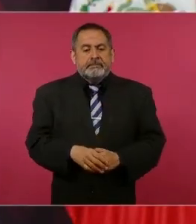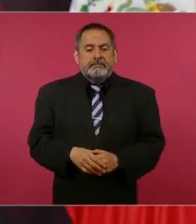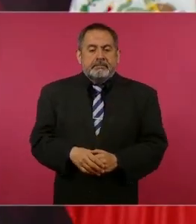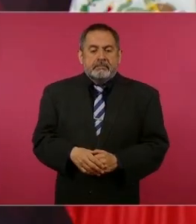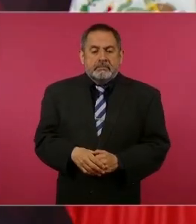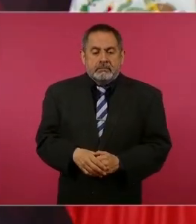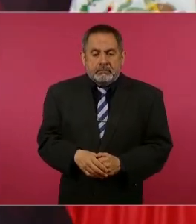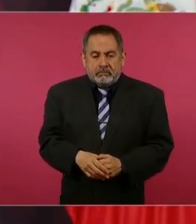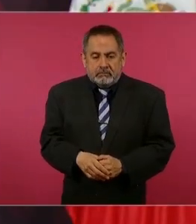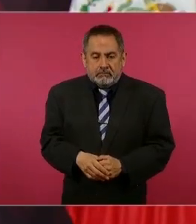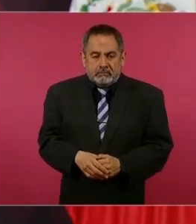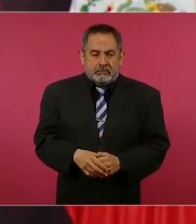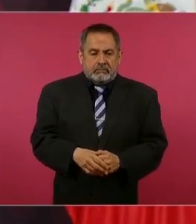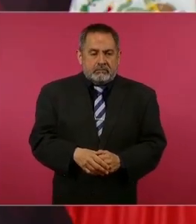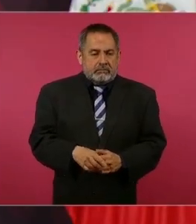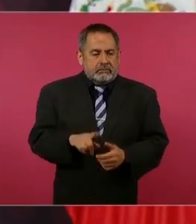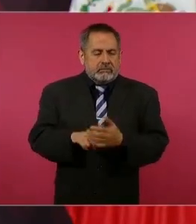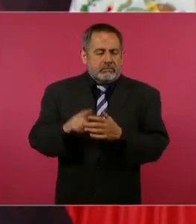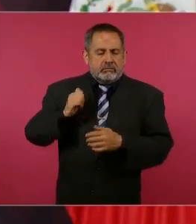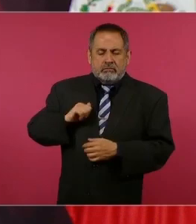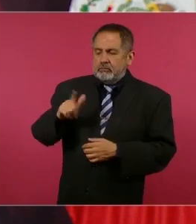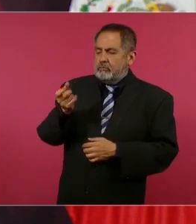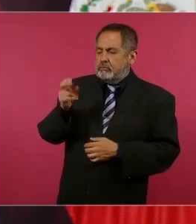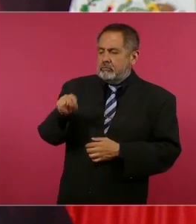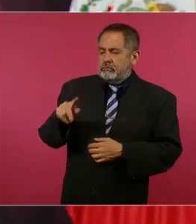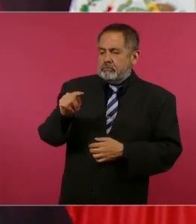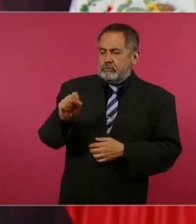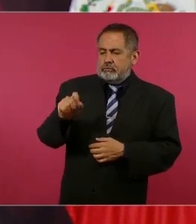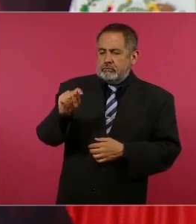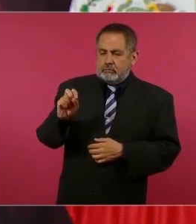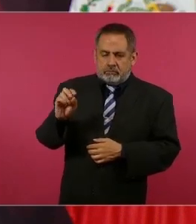de León Tolstoy,